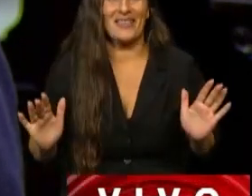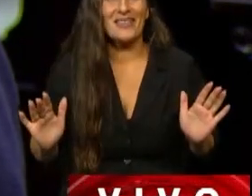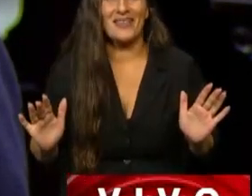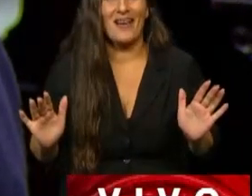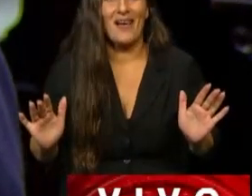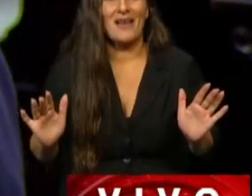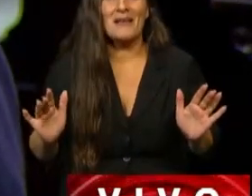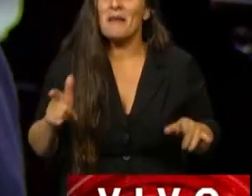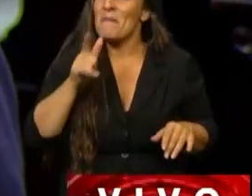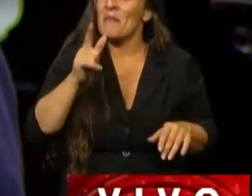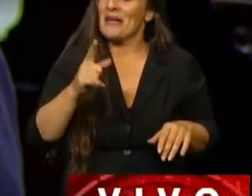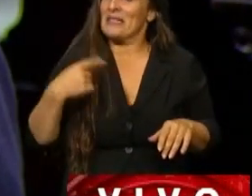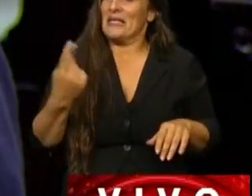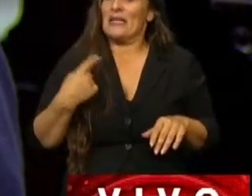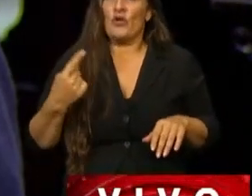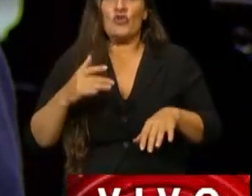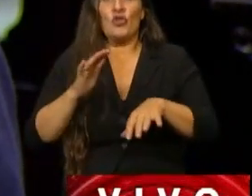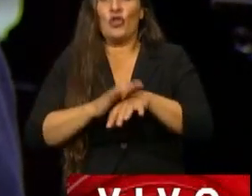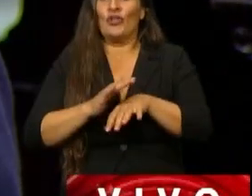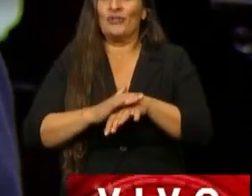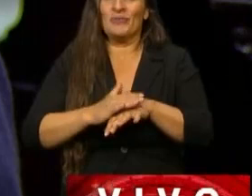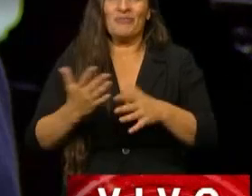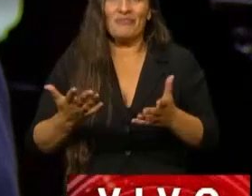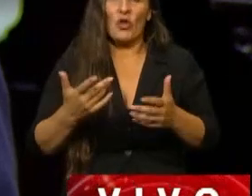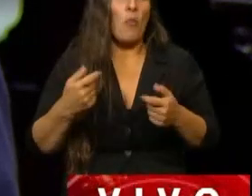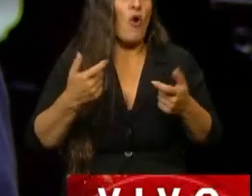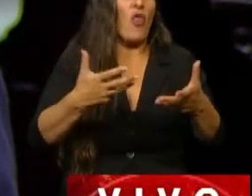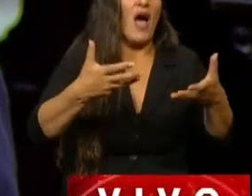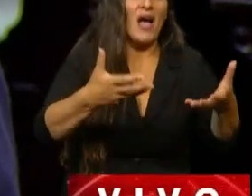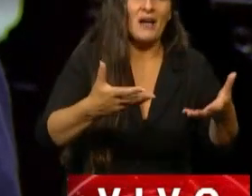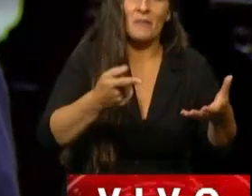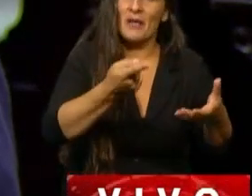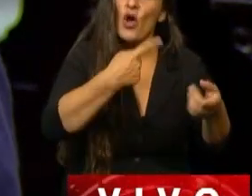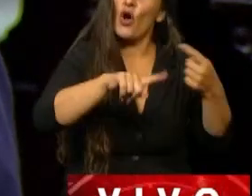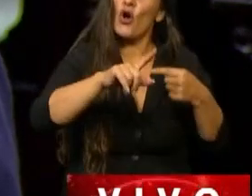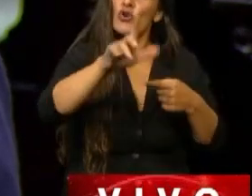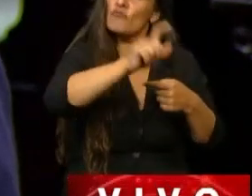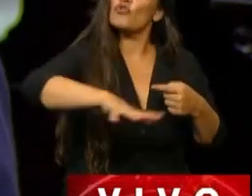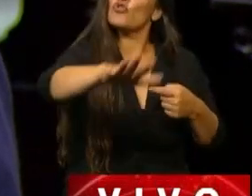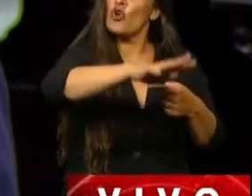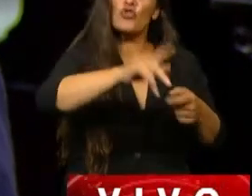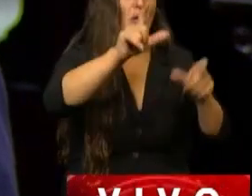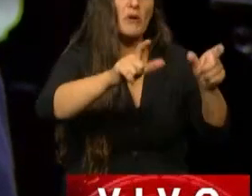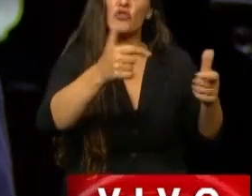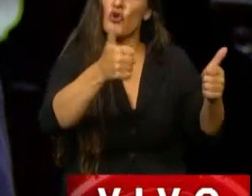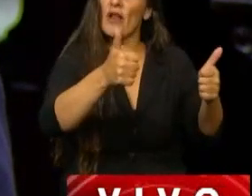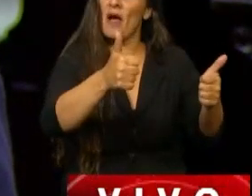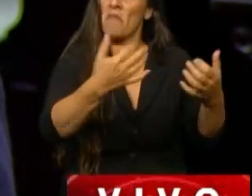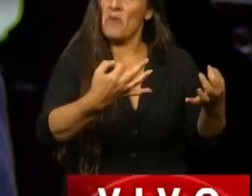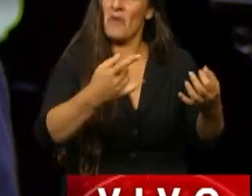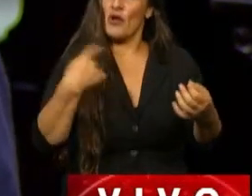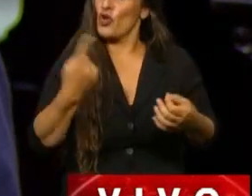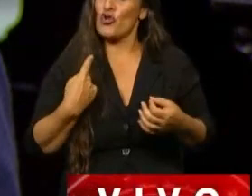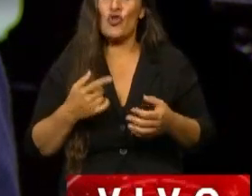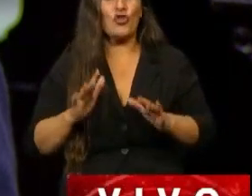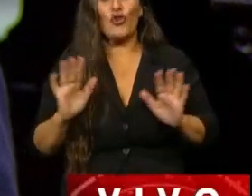una carga para una sociedad que es más que nosotros. Nosotros somos un verdadero lastre.